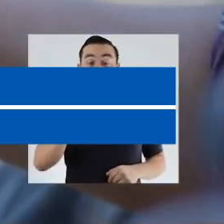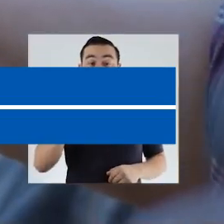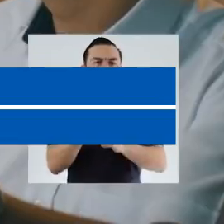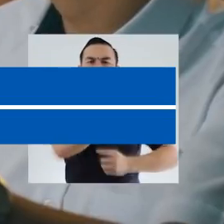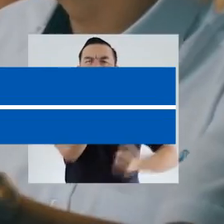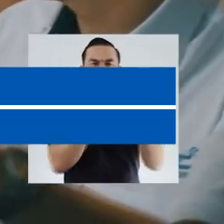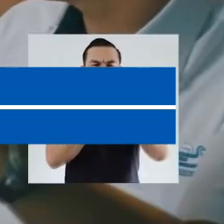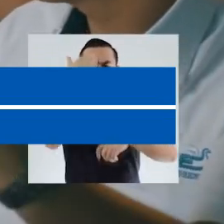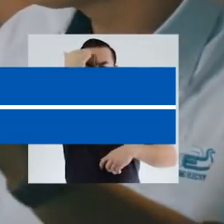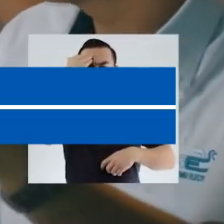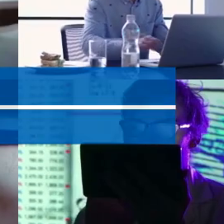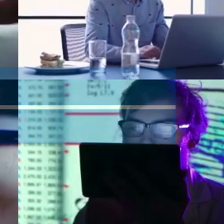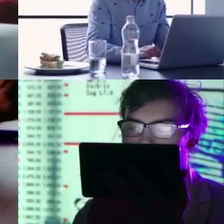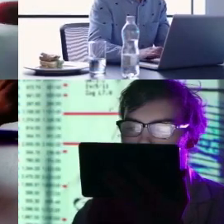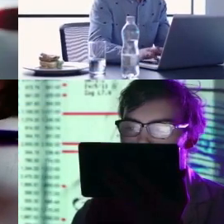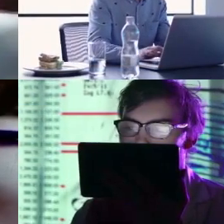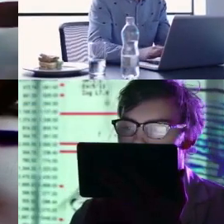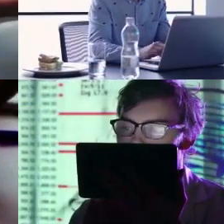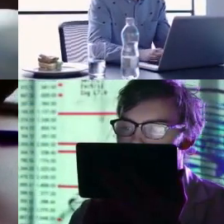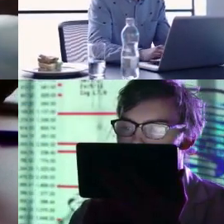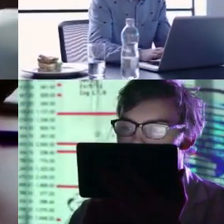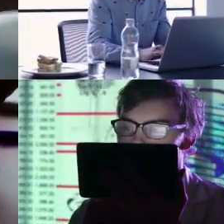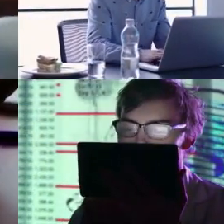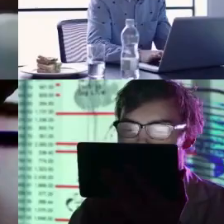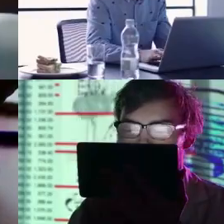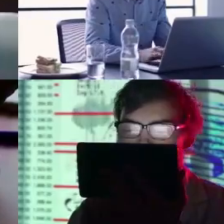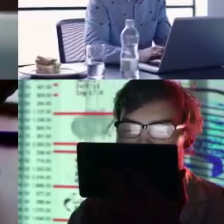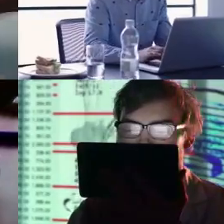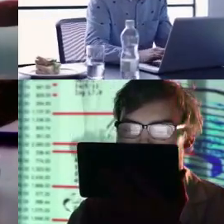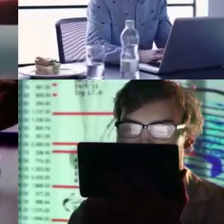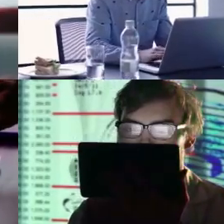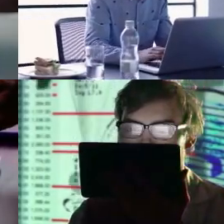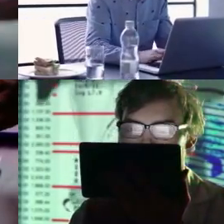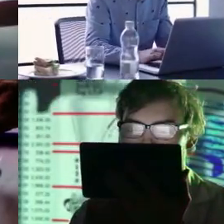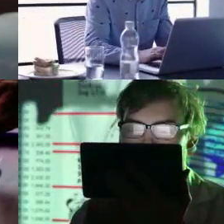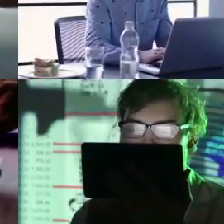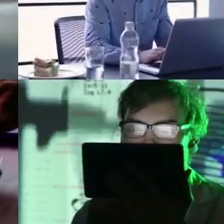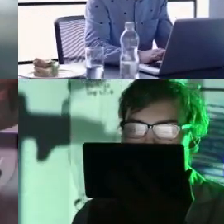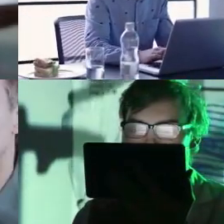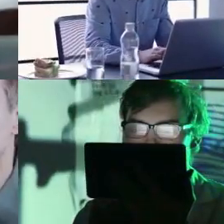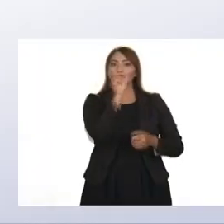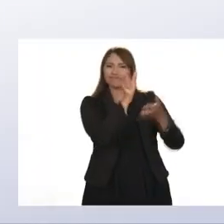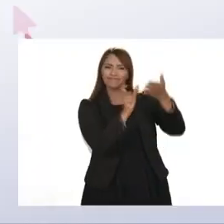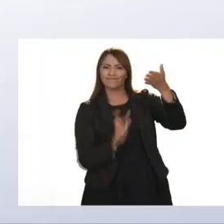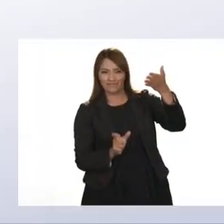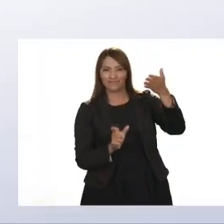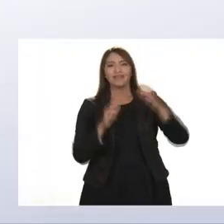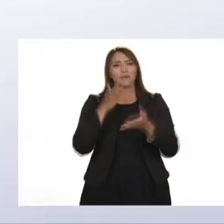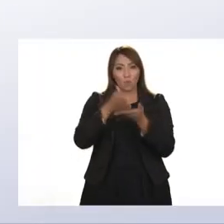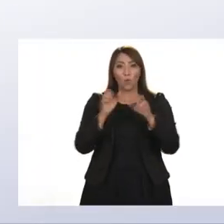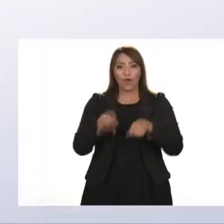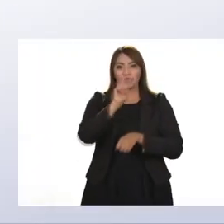saber en donde te tocará votar primero ingresas desde cualquier dispositivo con acceso a internet al sitio web consulta